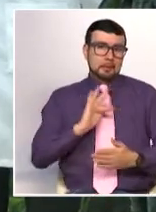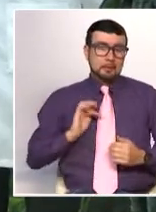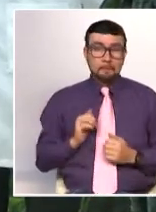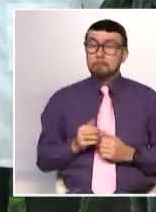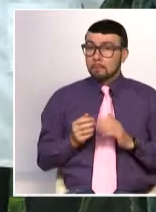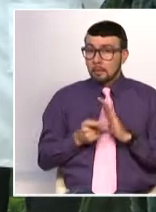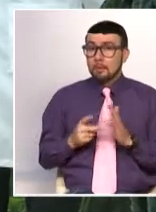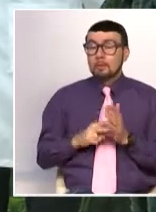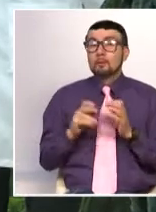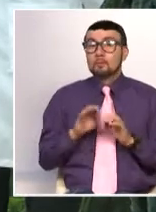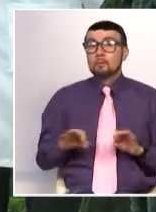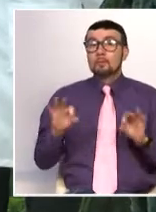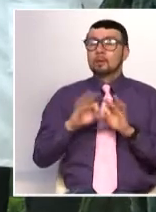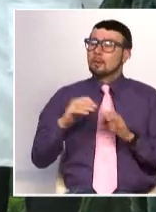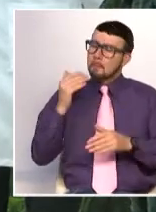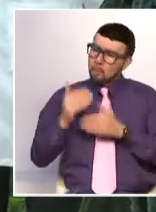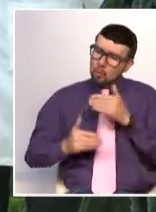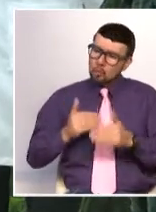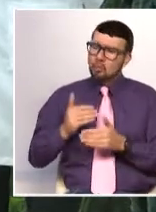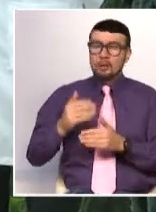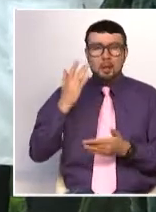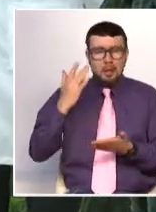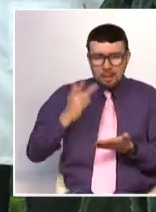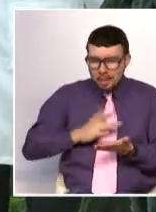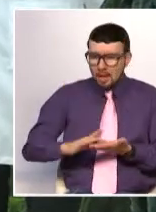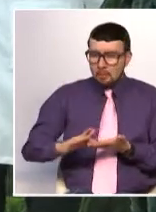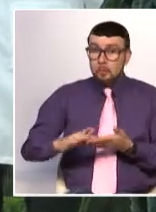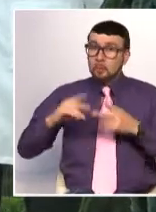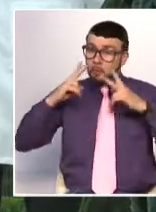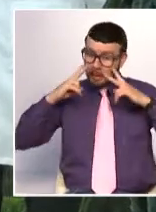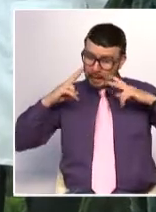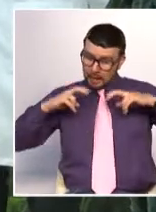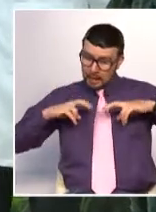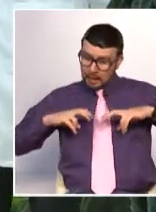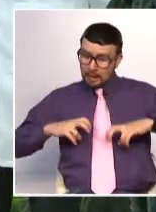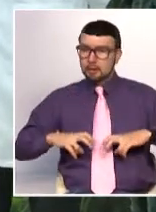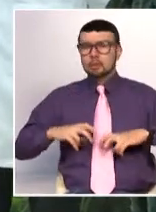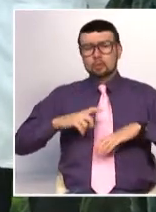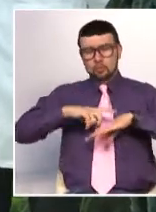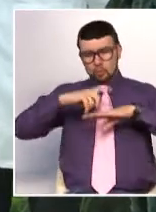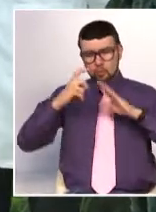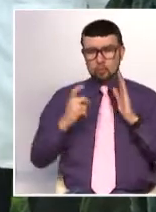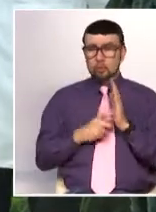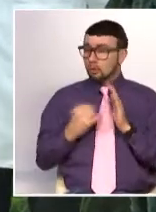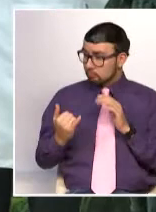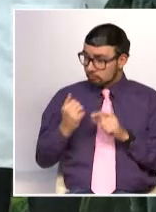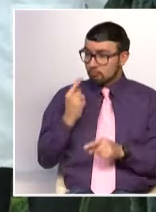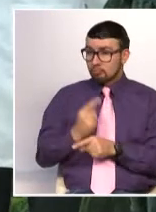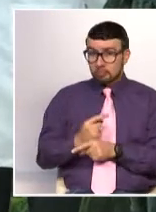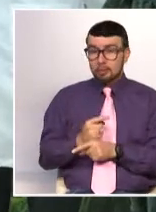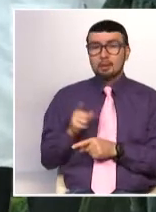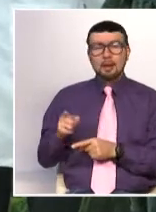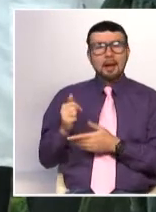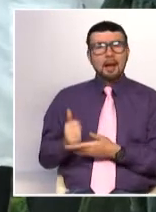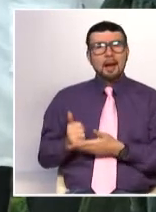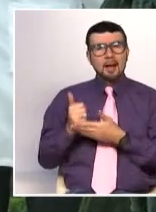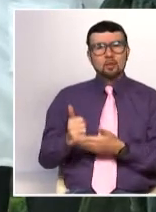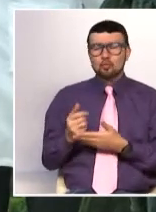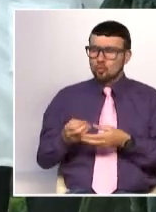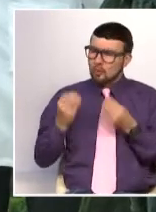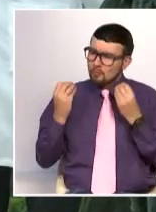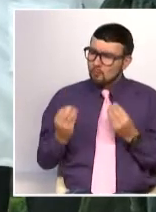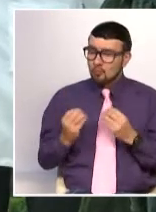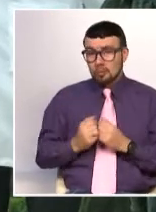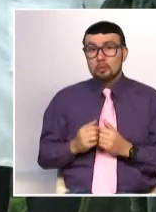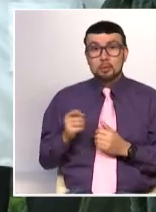desintoxicación debe haber un análisis integral y con base a esto las ayudas son muchas y